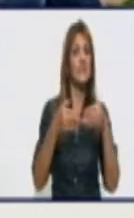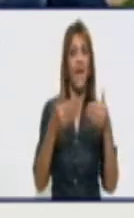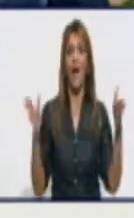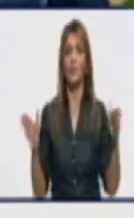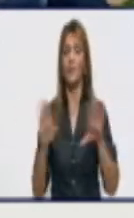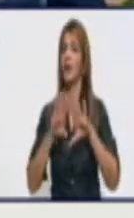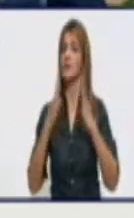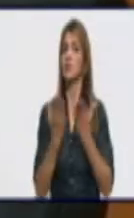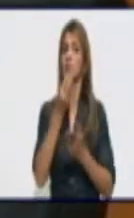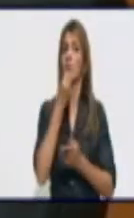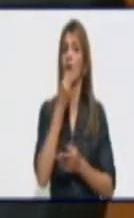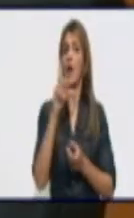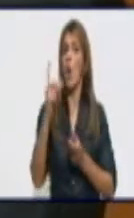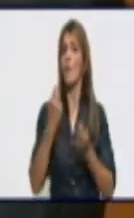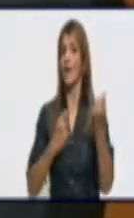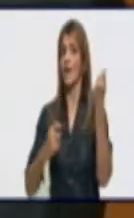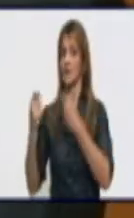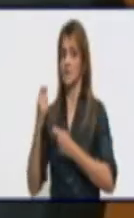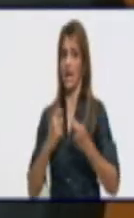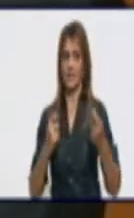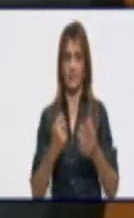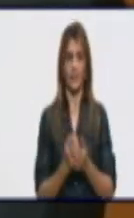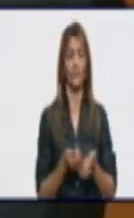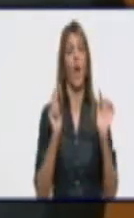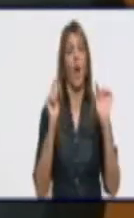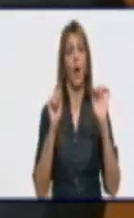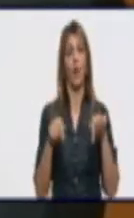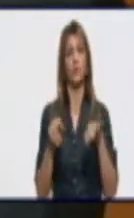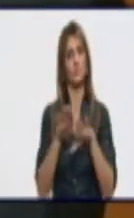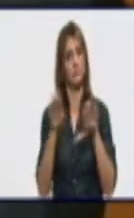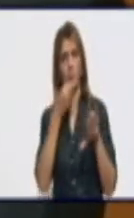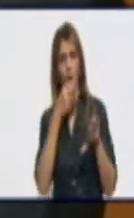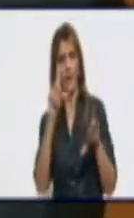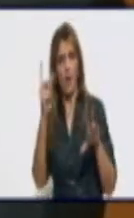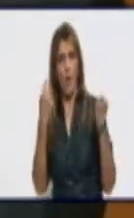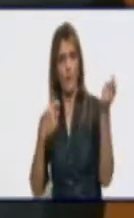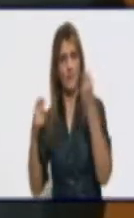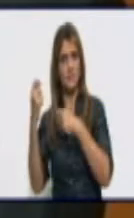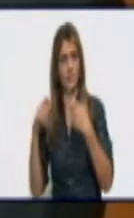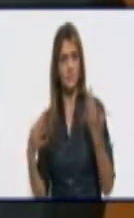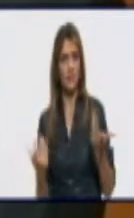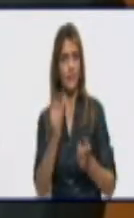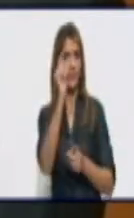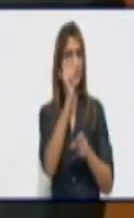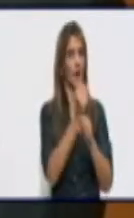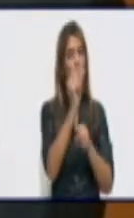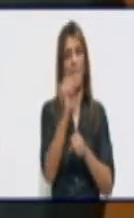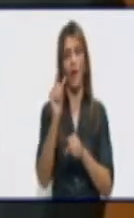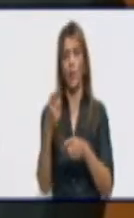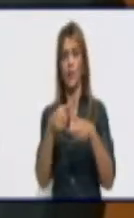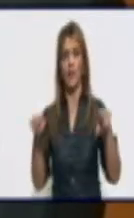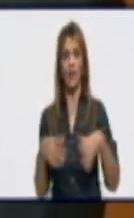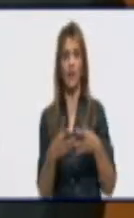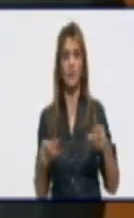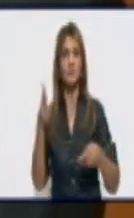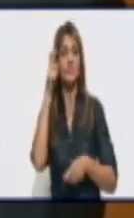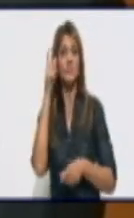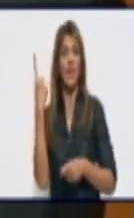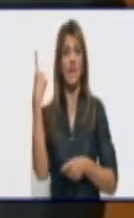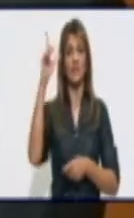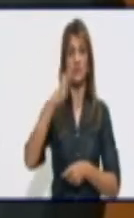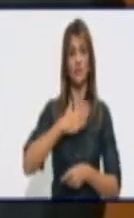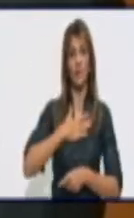comercializar producciones agropecuarias. O sea, hoy puede comercializar el productor individual, puede comercializar la cooperativa,